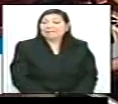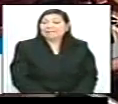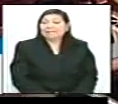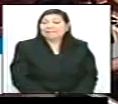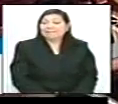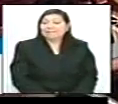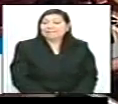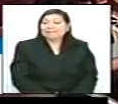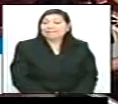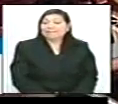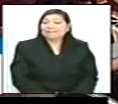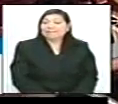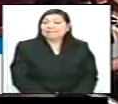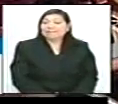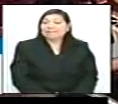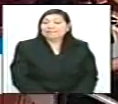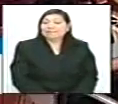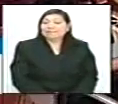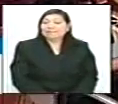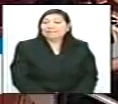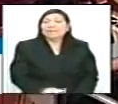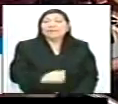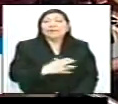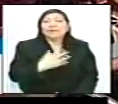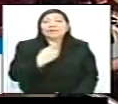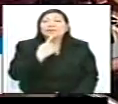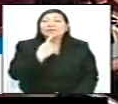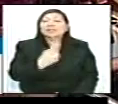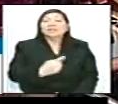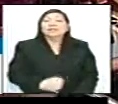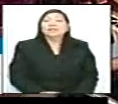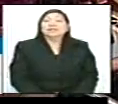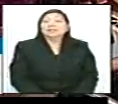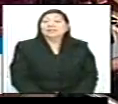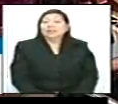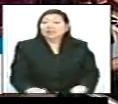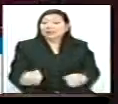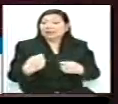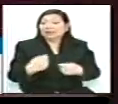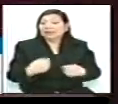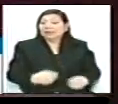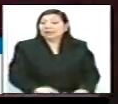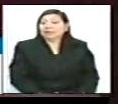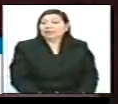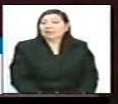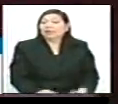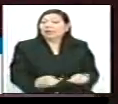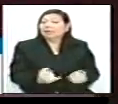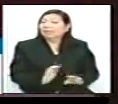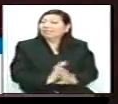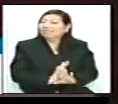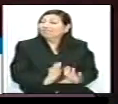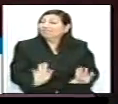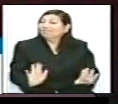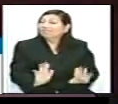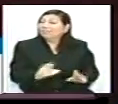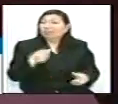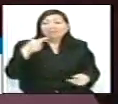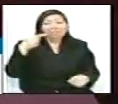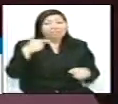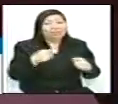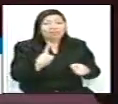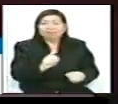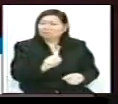Congresista Vilca Toma. Gracias, señora presidenta. Yo quiero reiterar mi posición y mi exigencia. Aquí no se trata de realizar ataques,